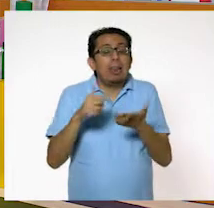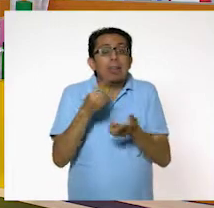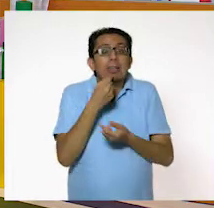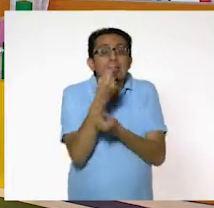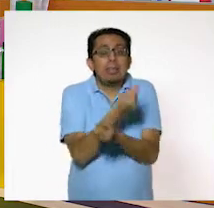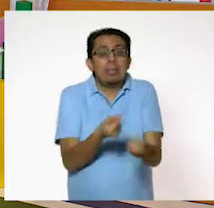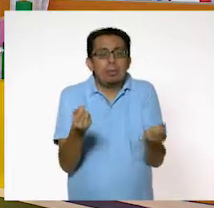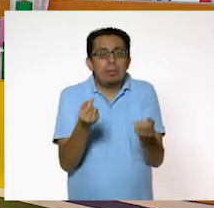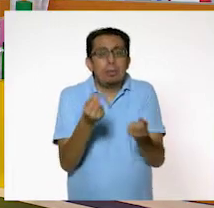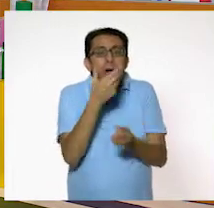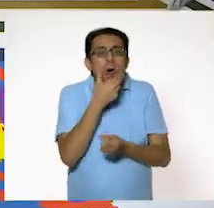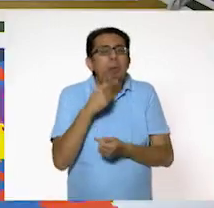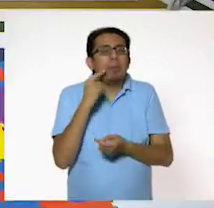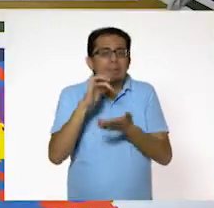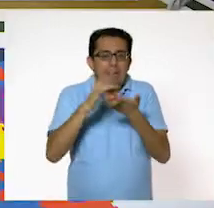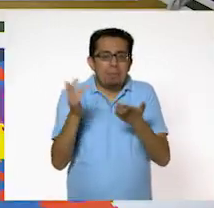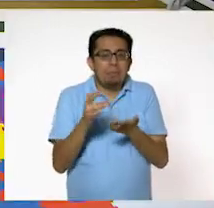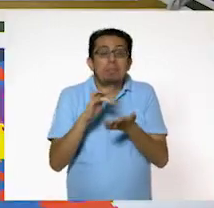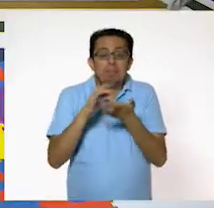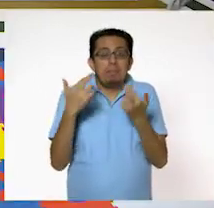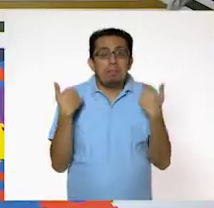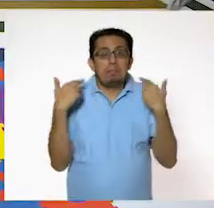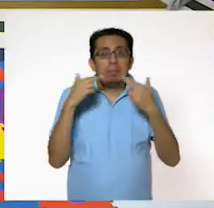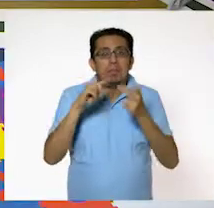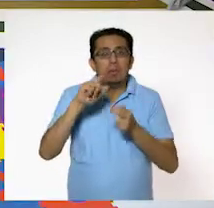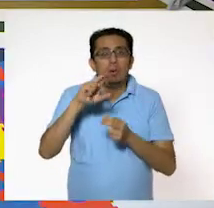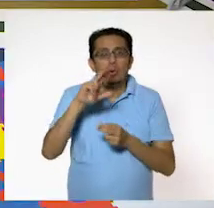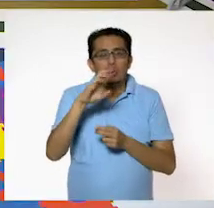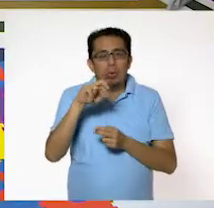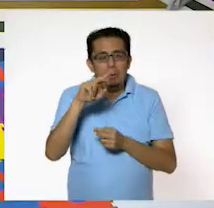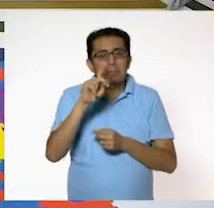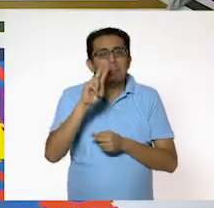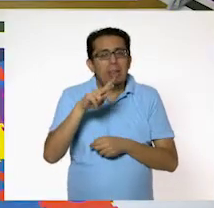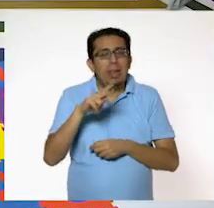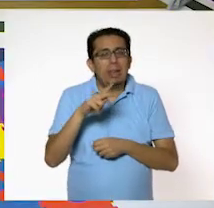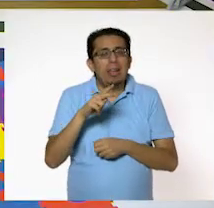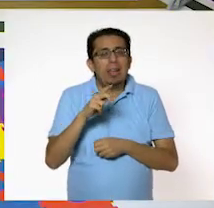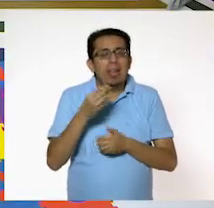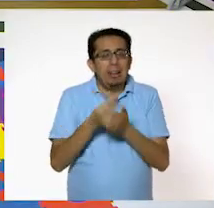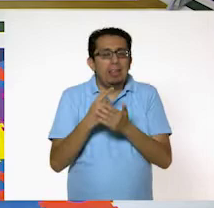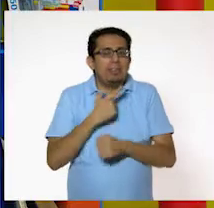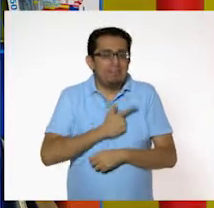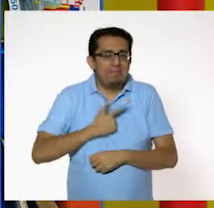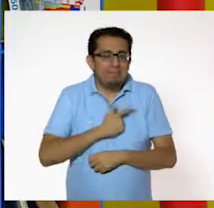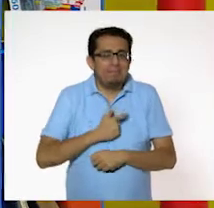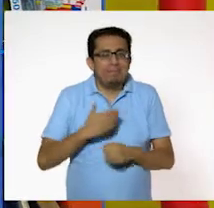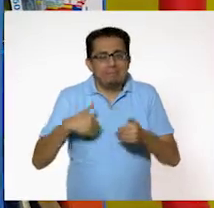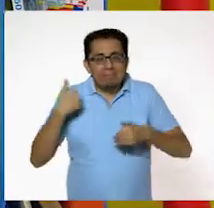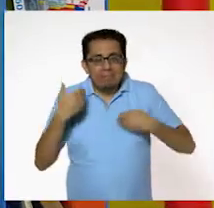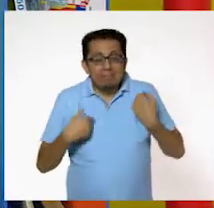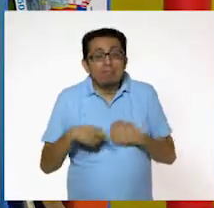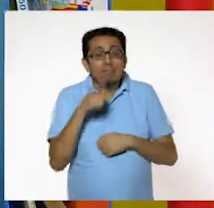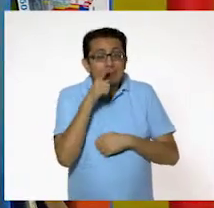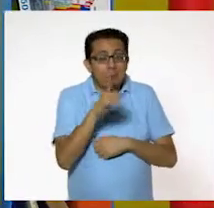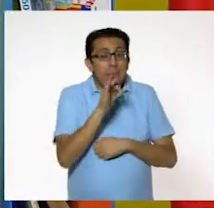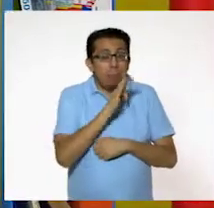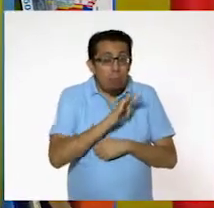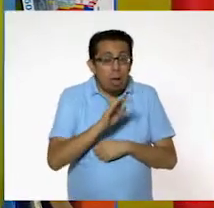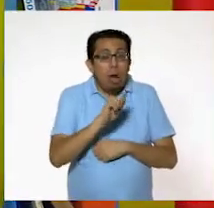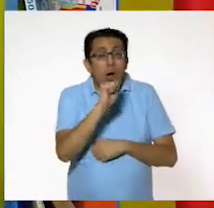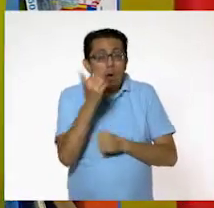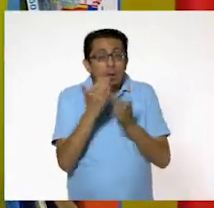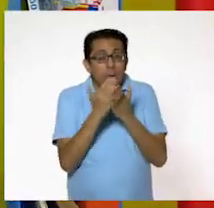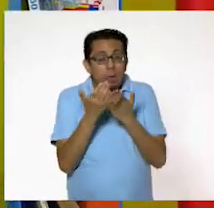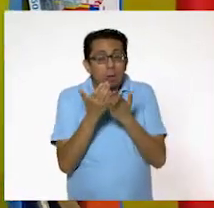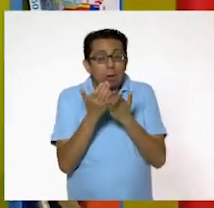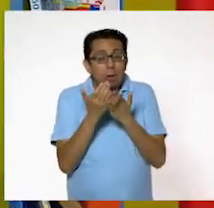niños y a las niñas. Ay, muchas gracias, maestra Lucero. Como siempre, sus clases, un goce. Muchas gracias. Si te es posible, consulta otros